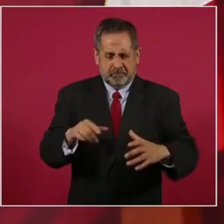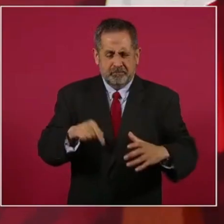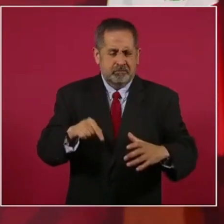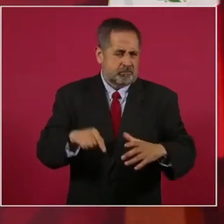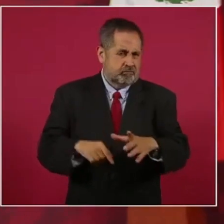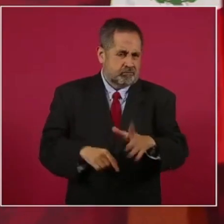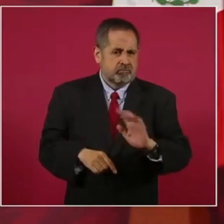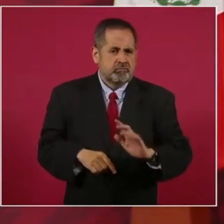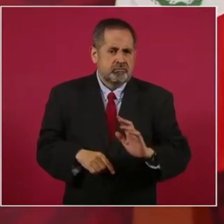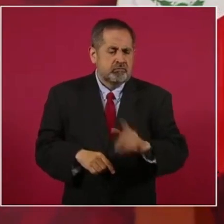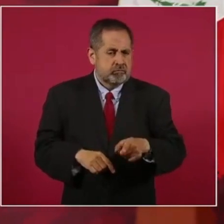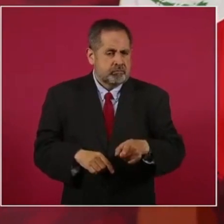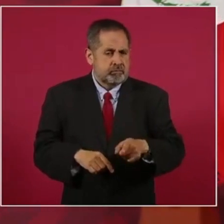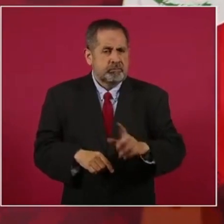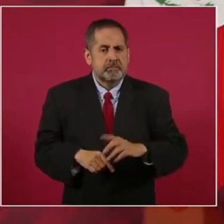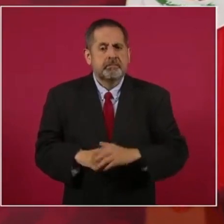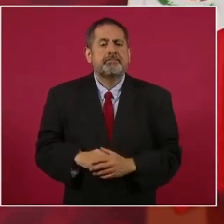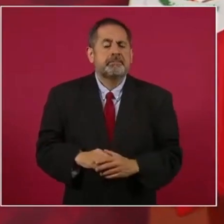Es